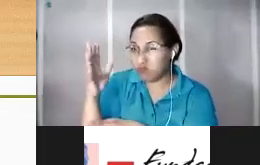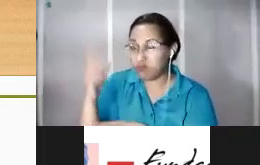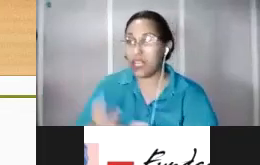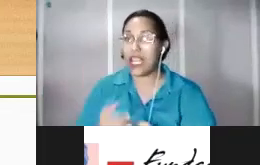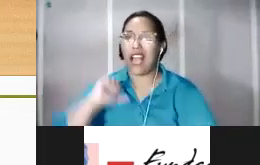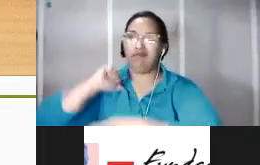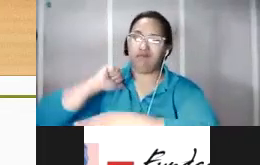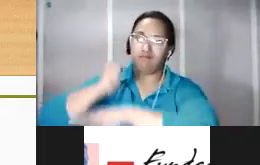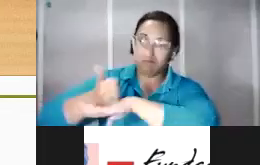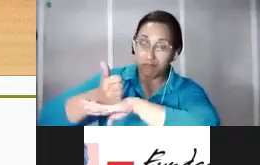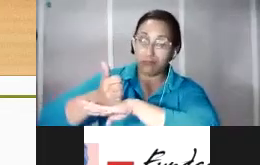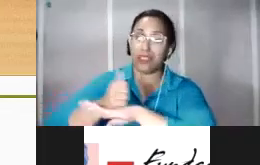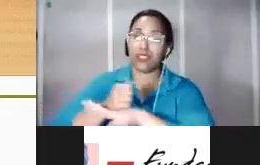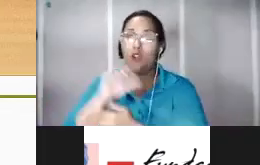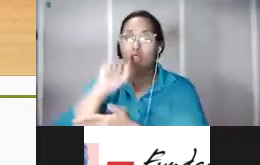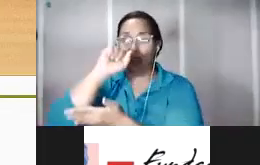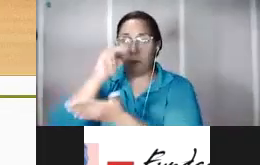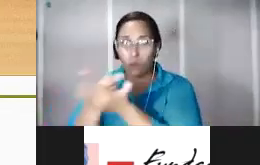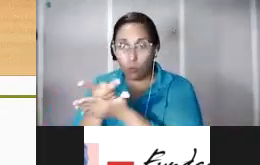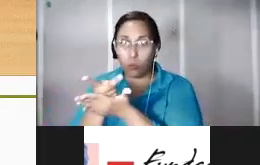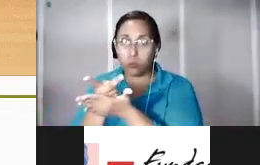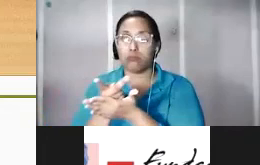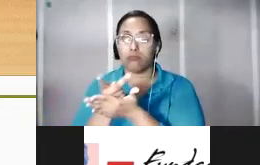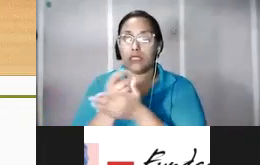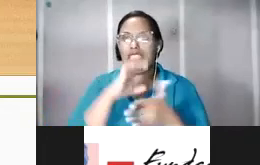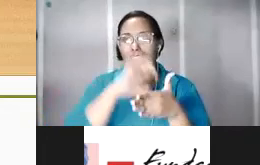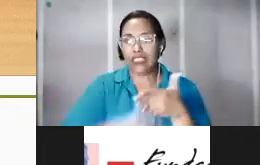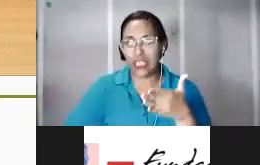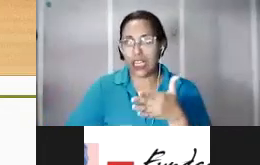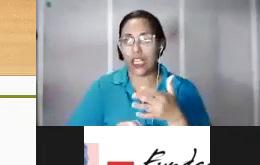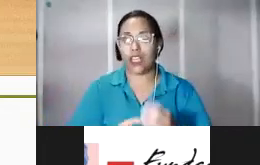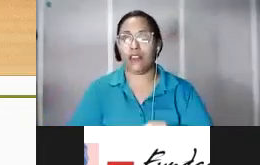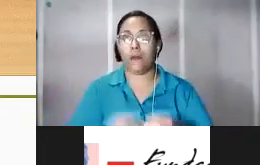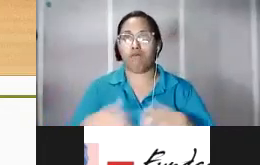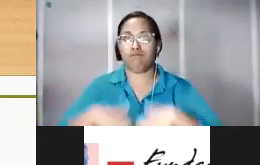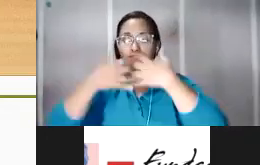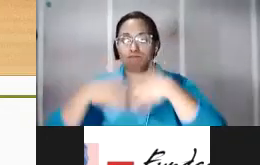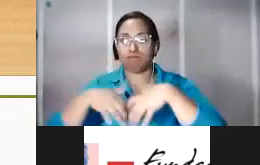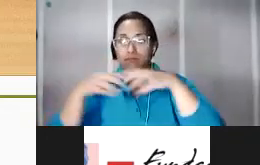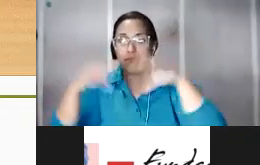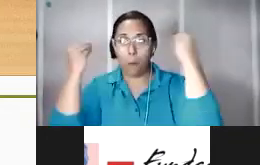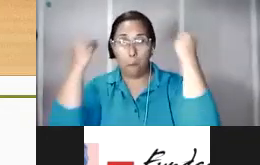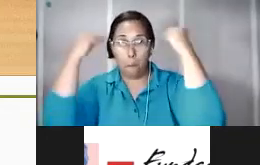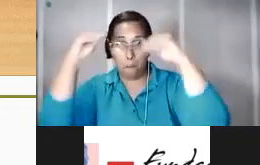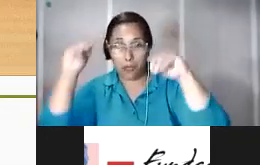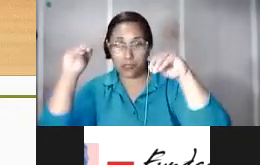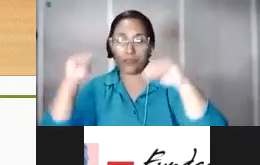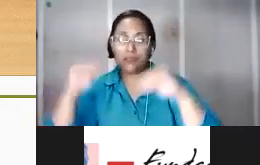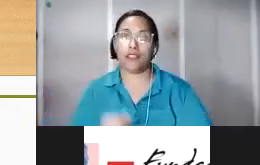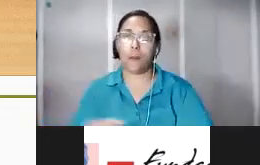la prohibición de la fabricación, de venta y consumo de